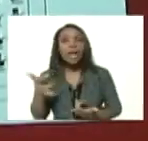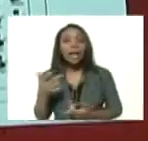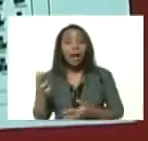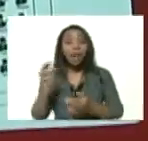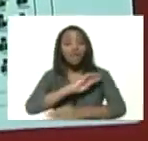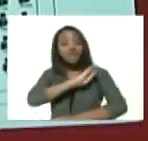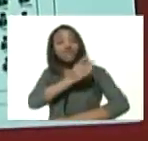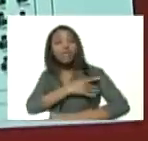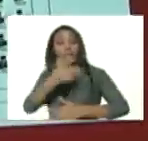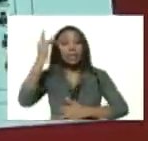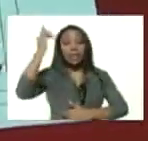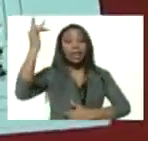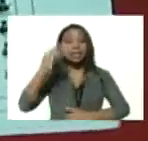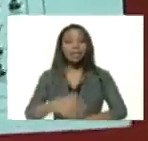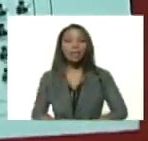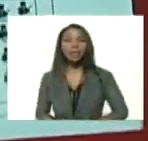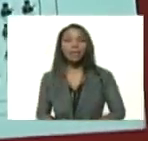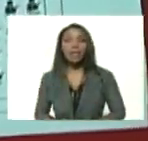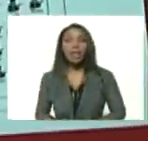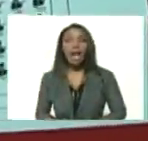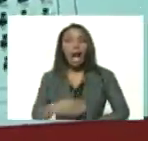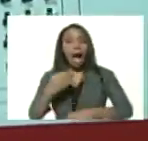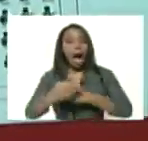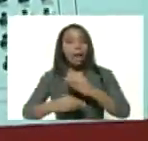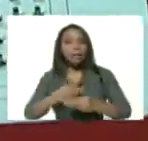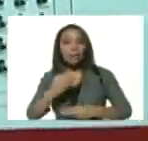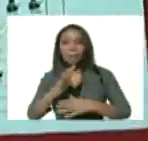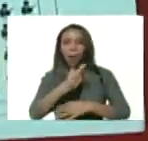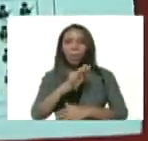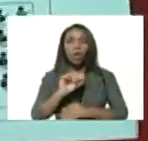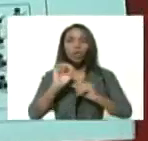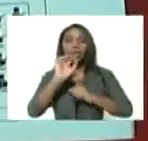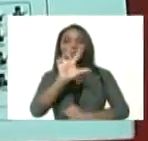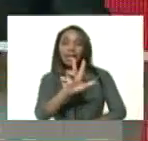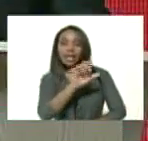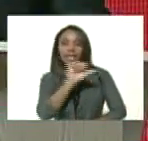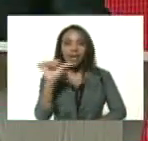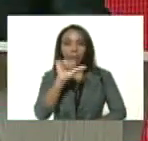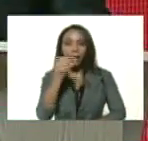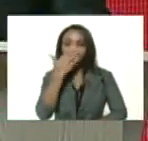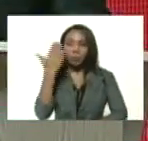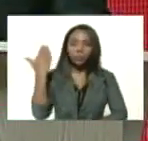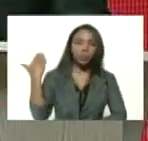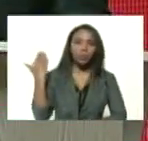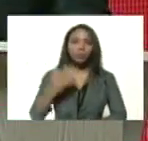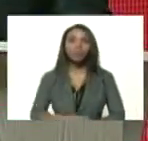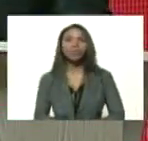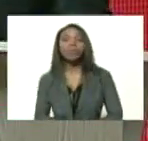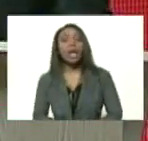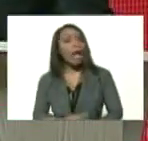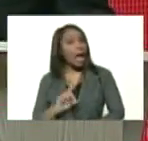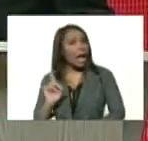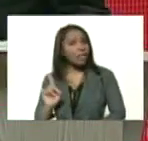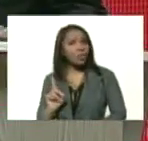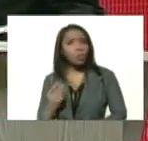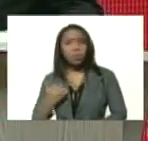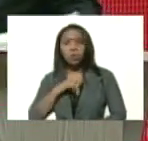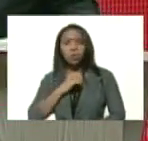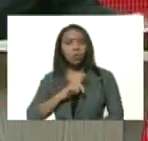de inteligencia hace más de 3 semanas. Es decir, que ya